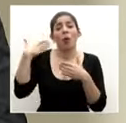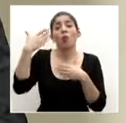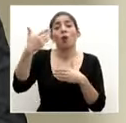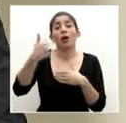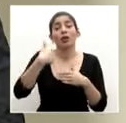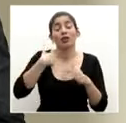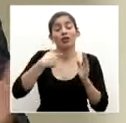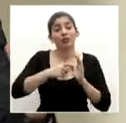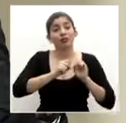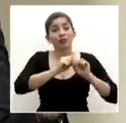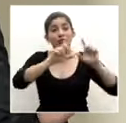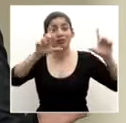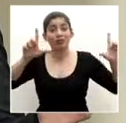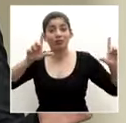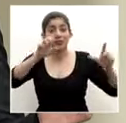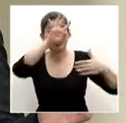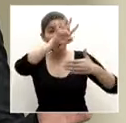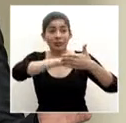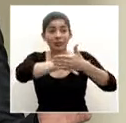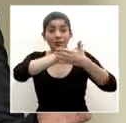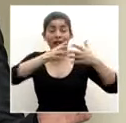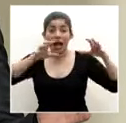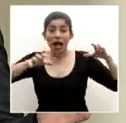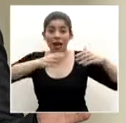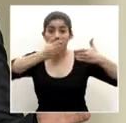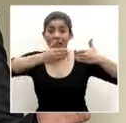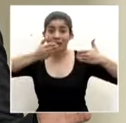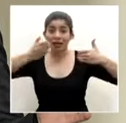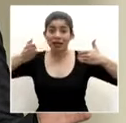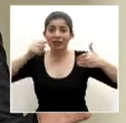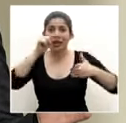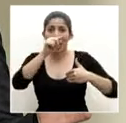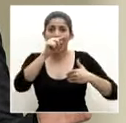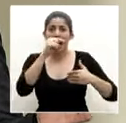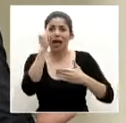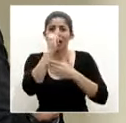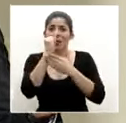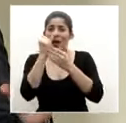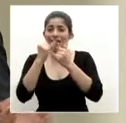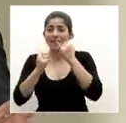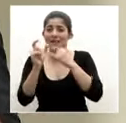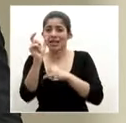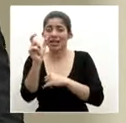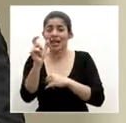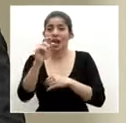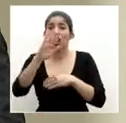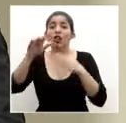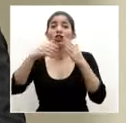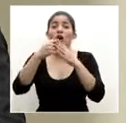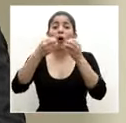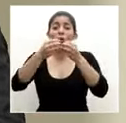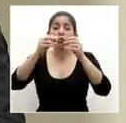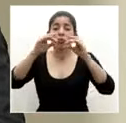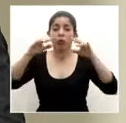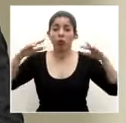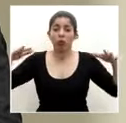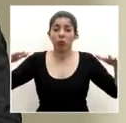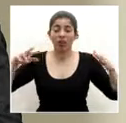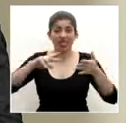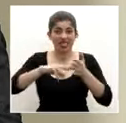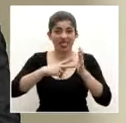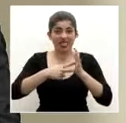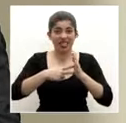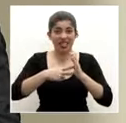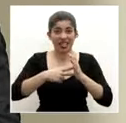presenté el slide del cronograma de reactivación, había una animación al final, que era que se convertía todo en boronas. Y no es que estamos